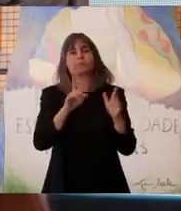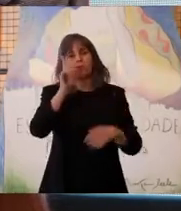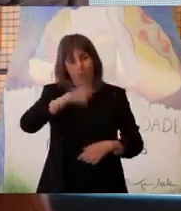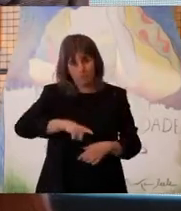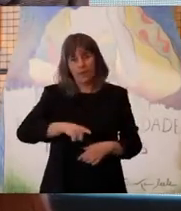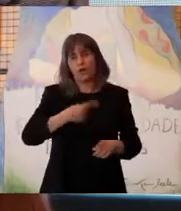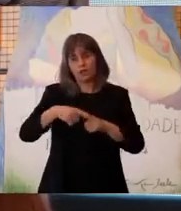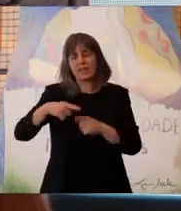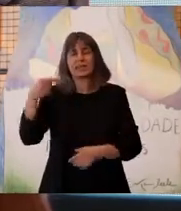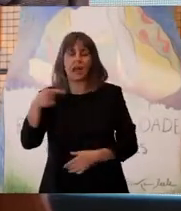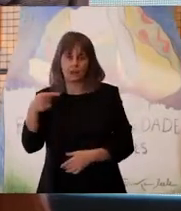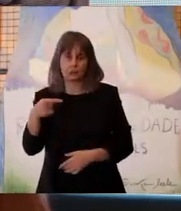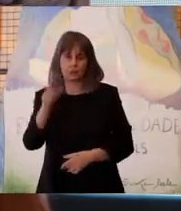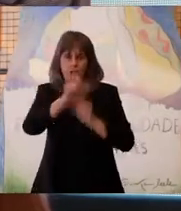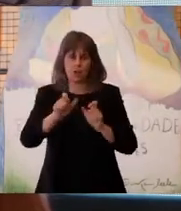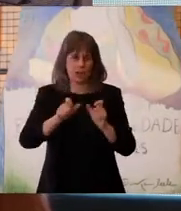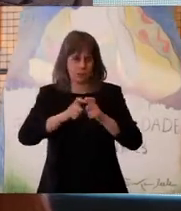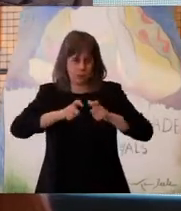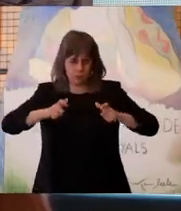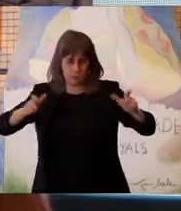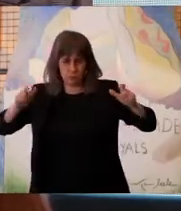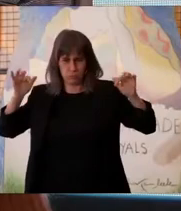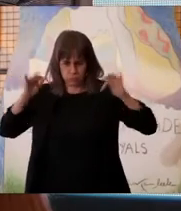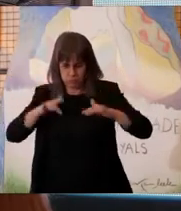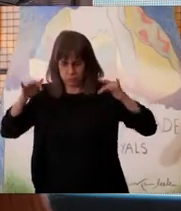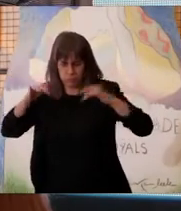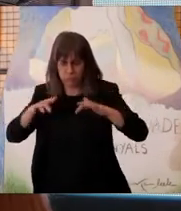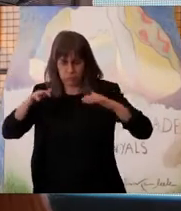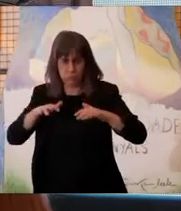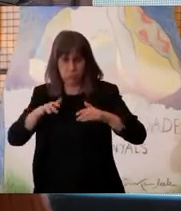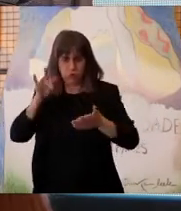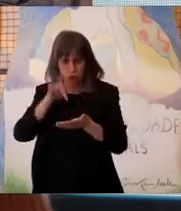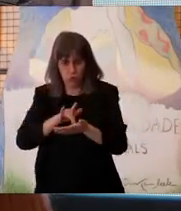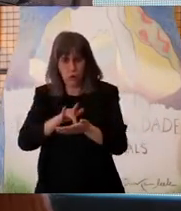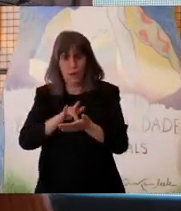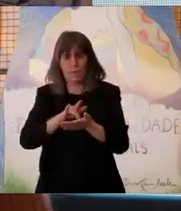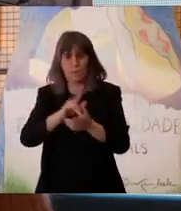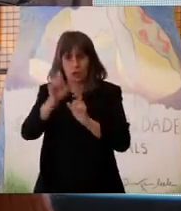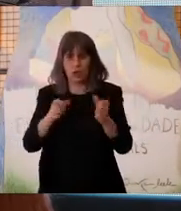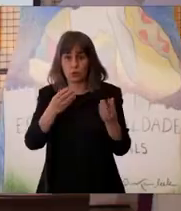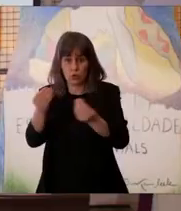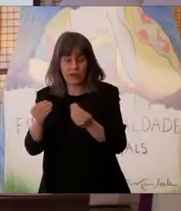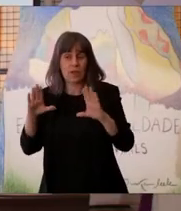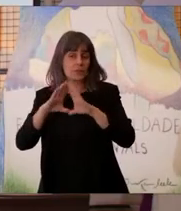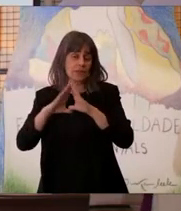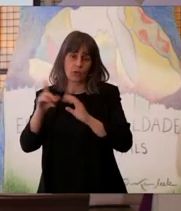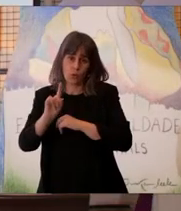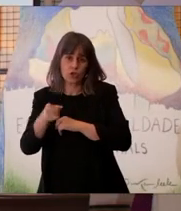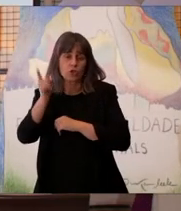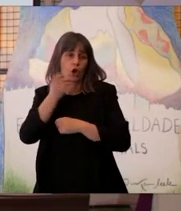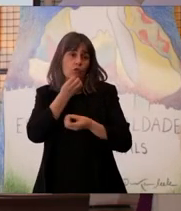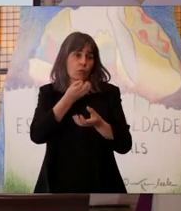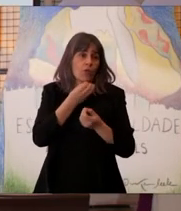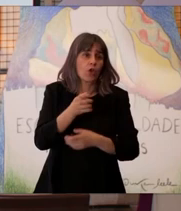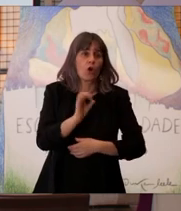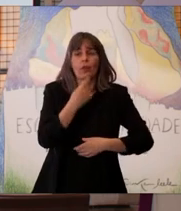es la enorme masividad de bueno de la llegada bueno de mucha gente que no es feministas información o que